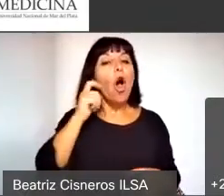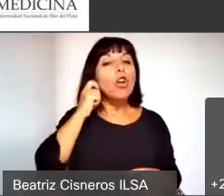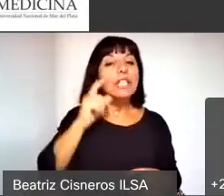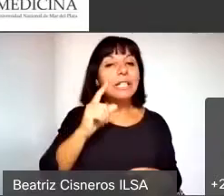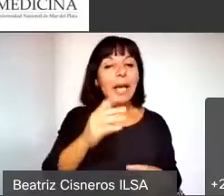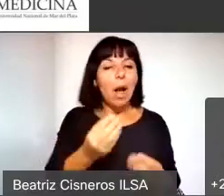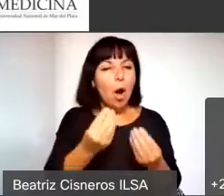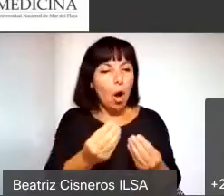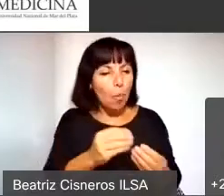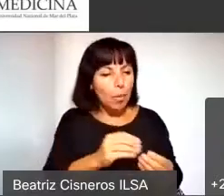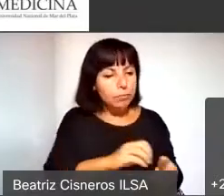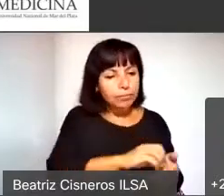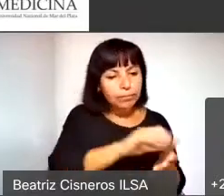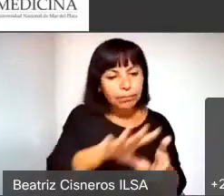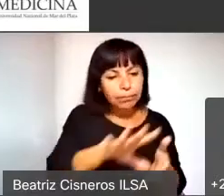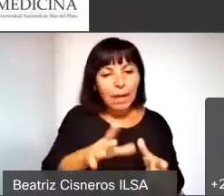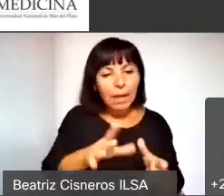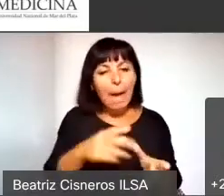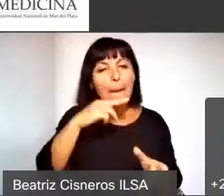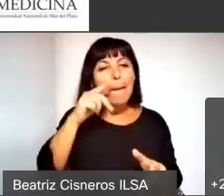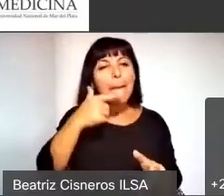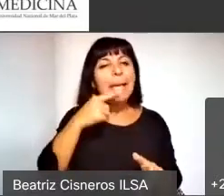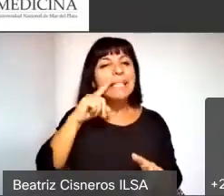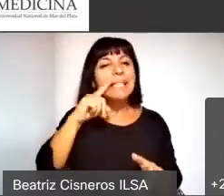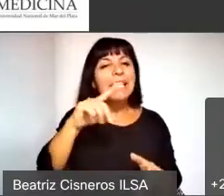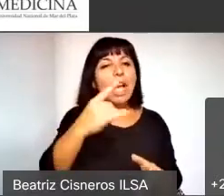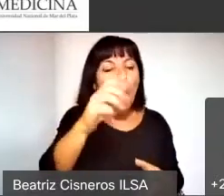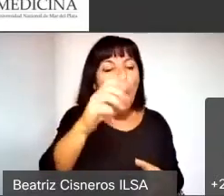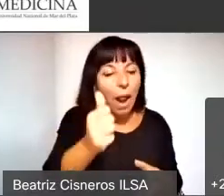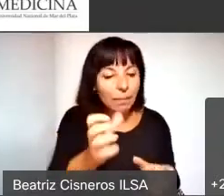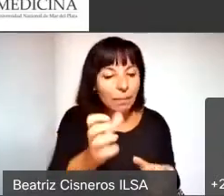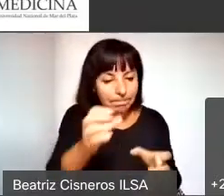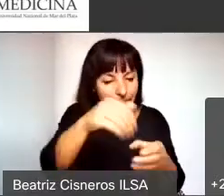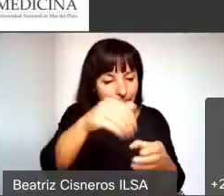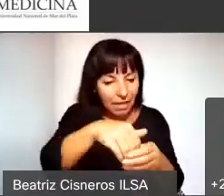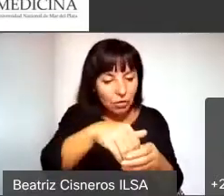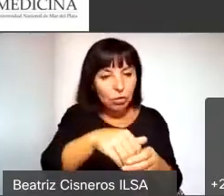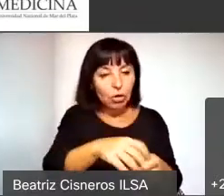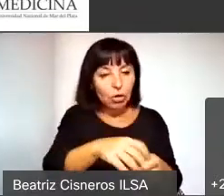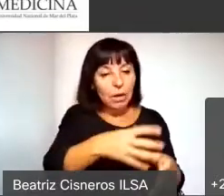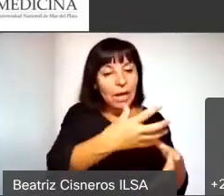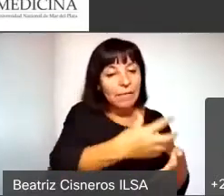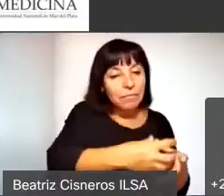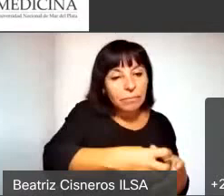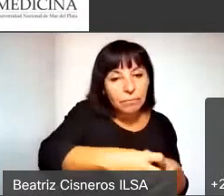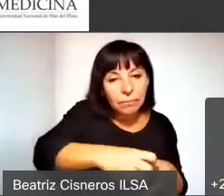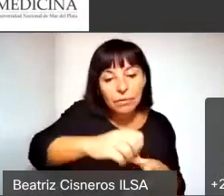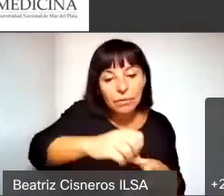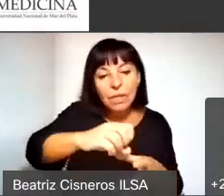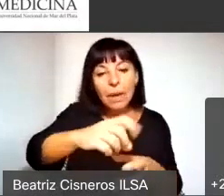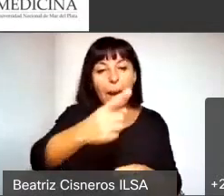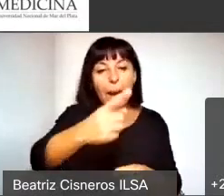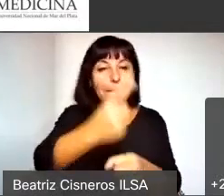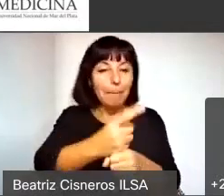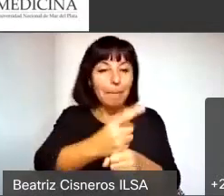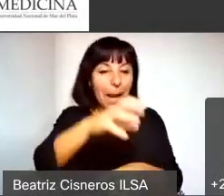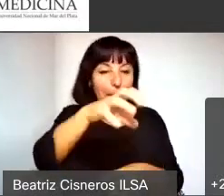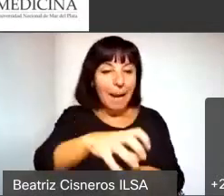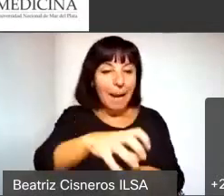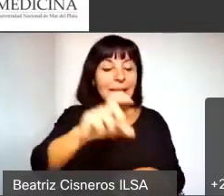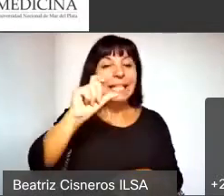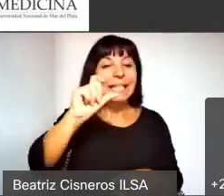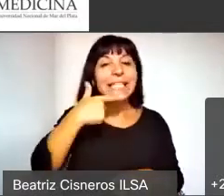y a partir de un proceso que se llama gemación, esa vesícula es transportada hasta la cara cis del aparato de